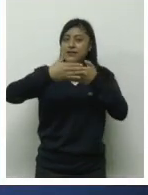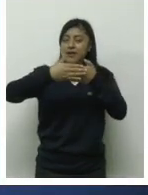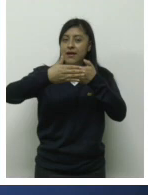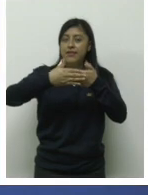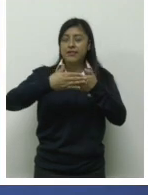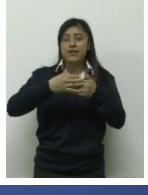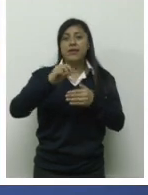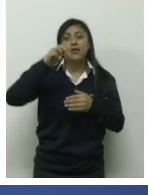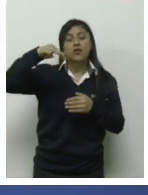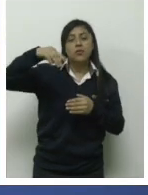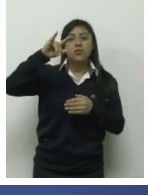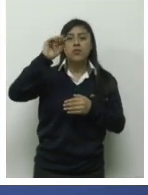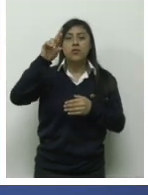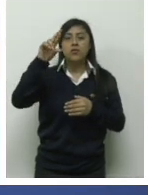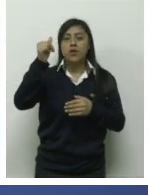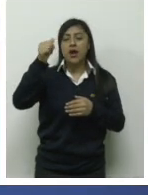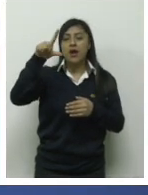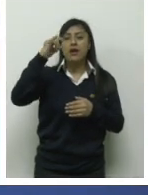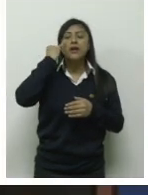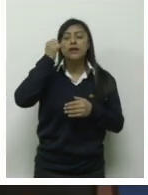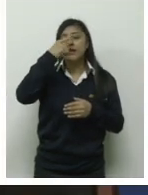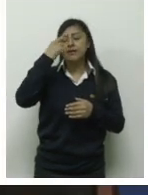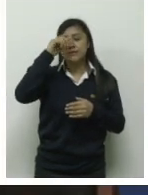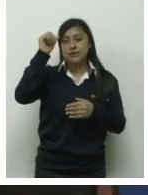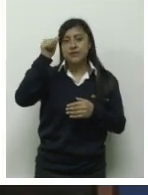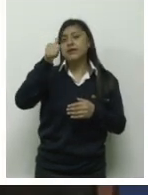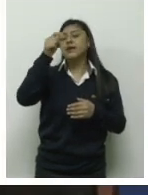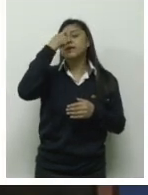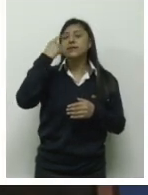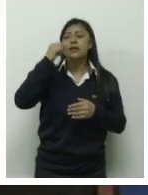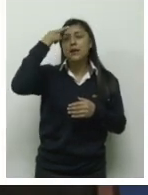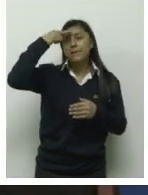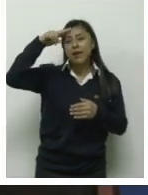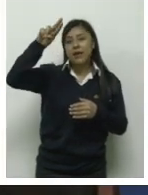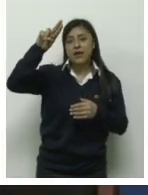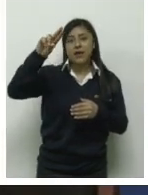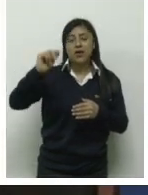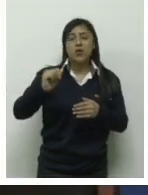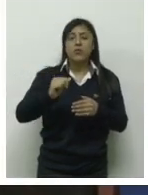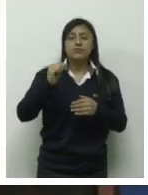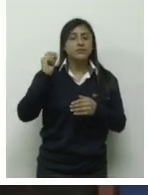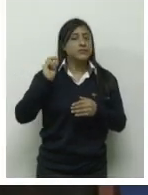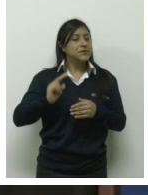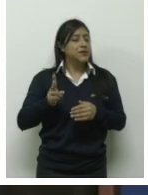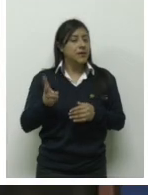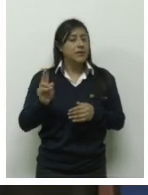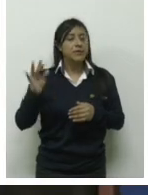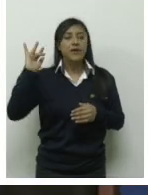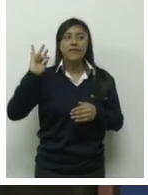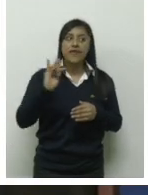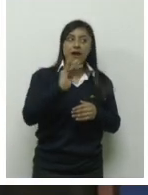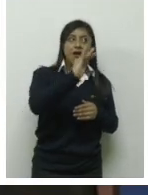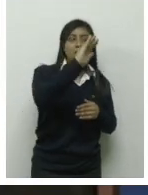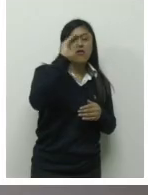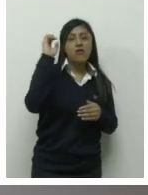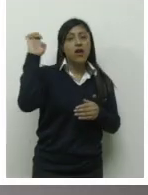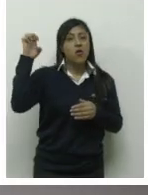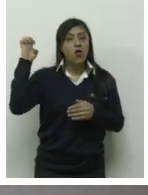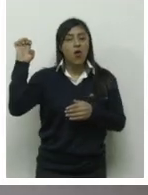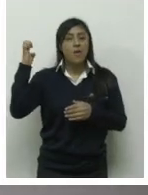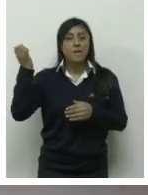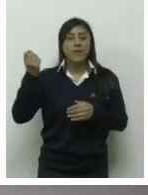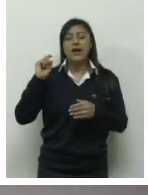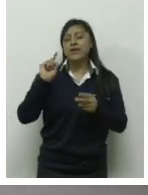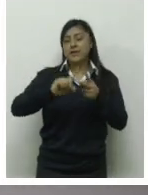su cercanía con los muralistas José Clemente Orozco y David Alfaro Siqueiros, y sus constantes viajes a Europa,